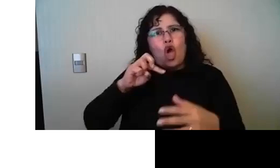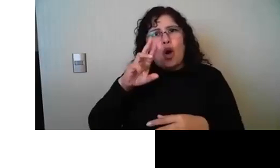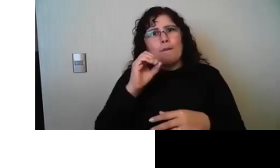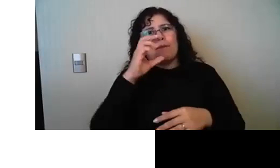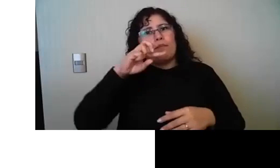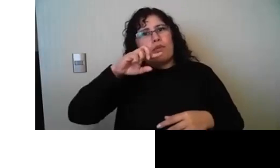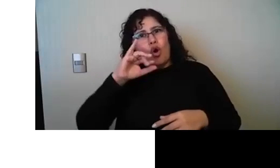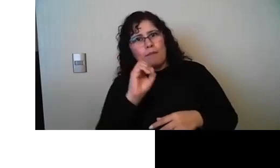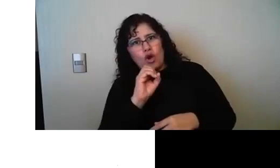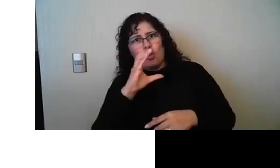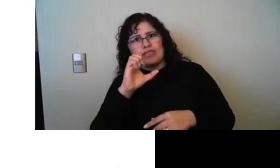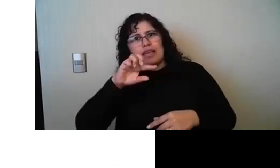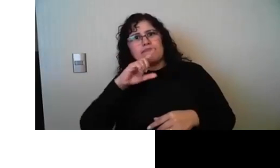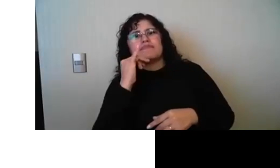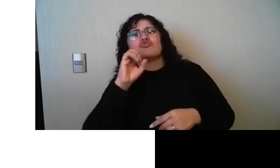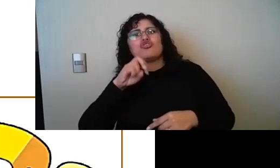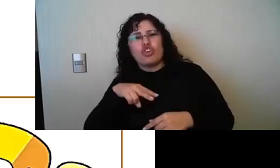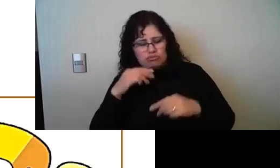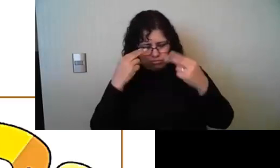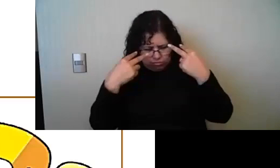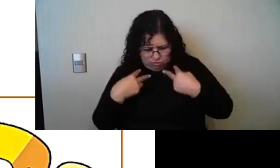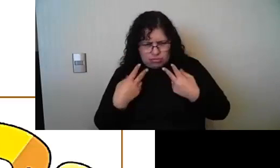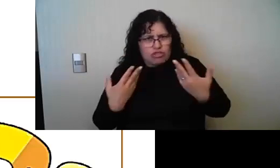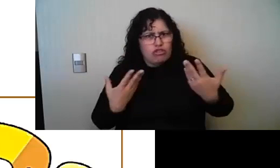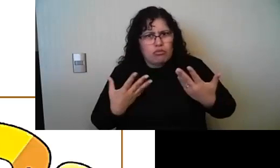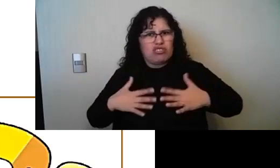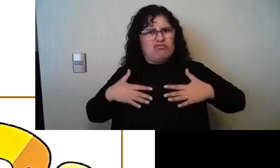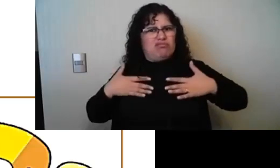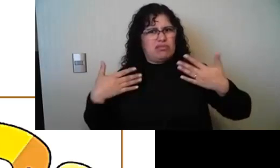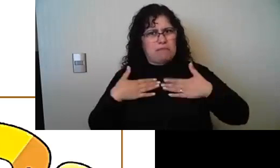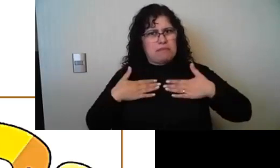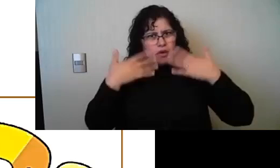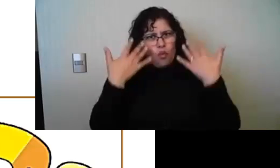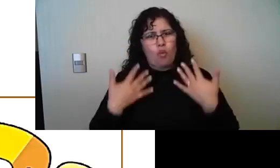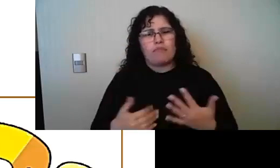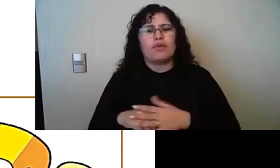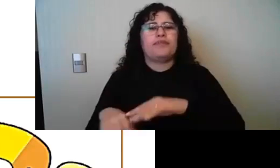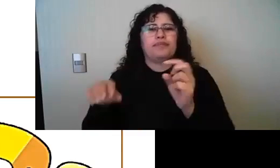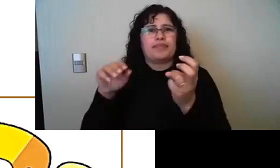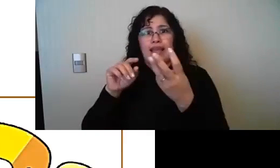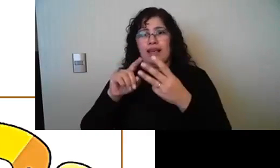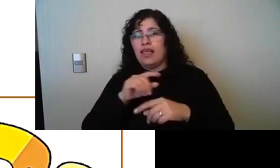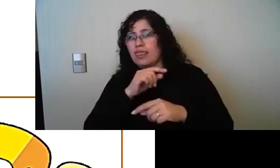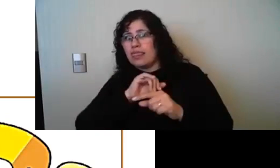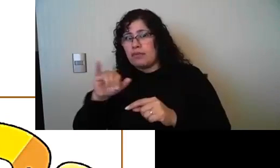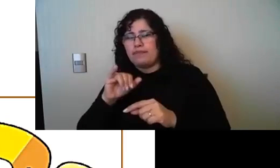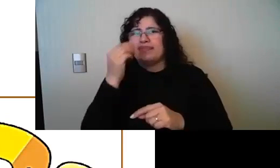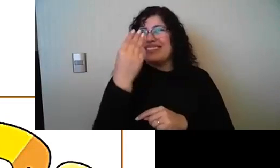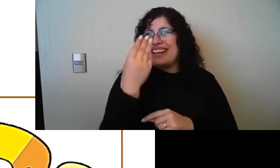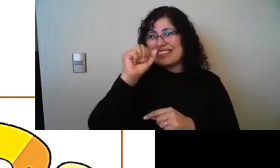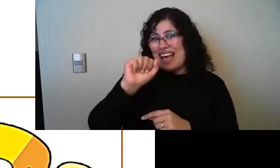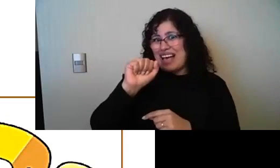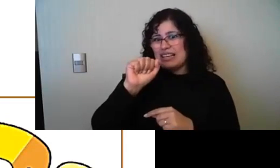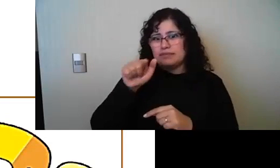¿sí? Y si nos fijamos, vamos a devolvernos hacia atrás. 3A recibe información del